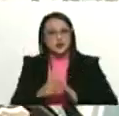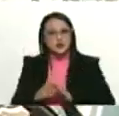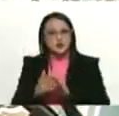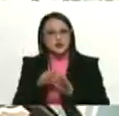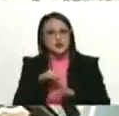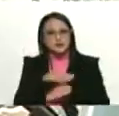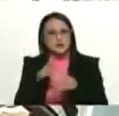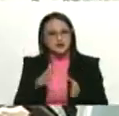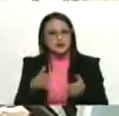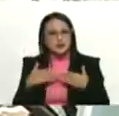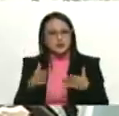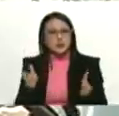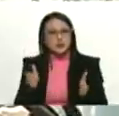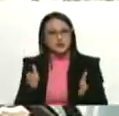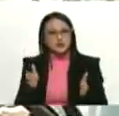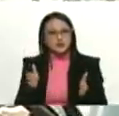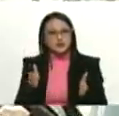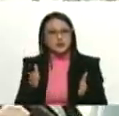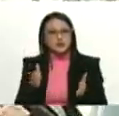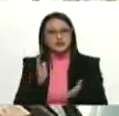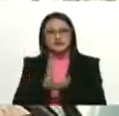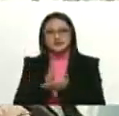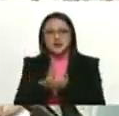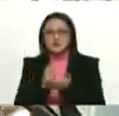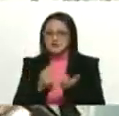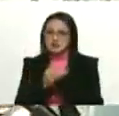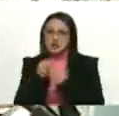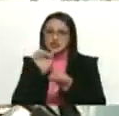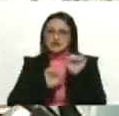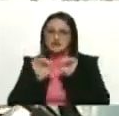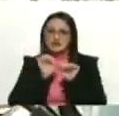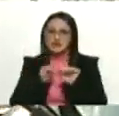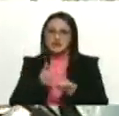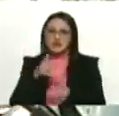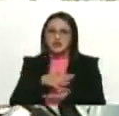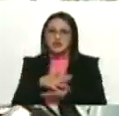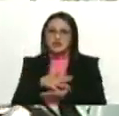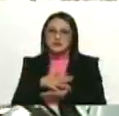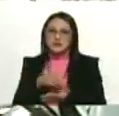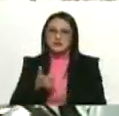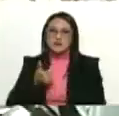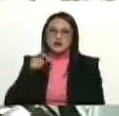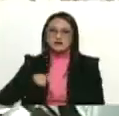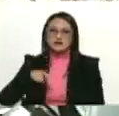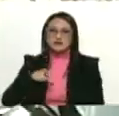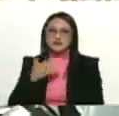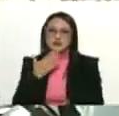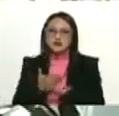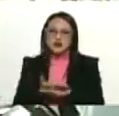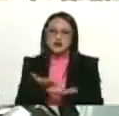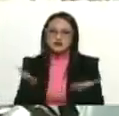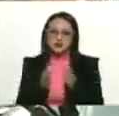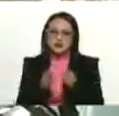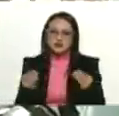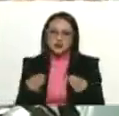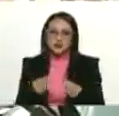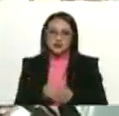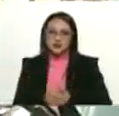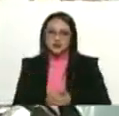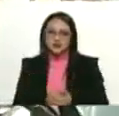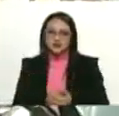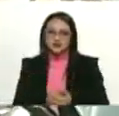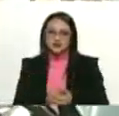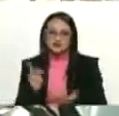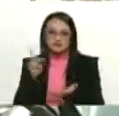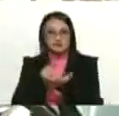el Ministerio Público, que estará siempre para defender a los más débiles, a los más necesitados. Muchas gracias a todos ustedes por su presencia